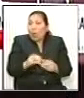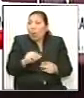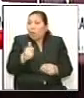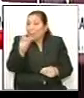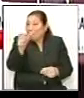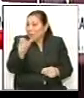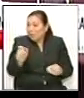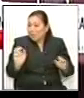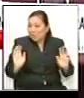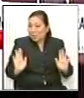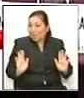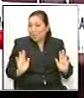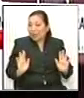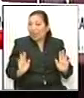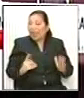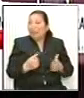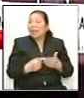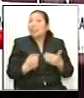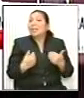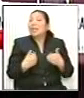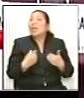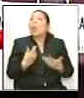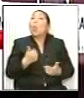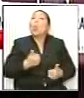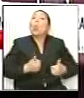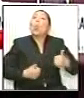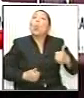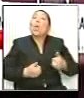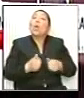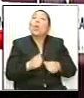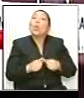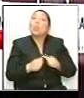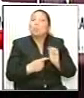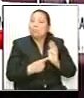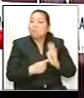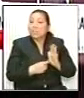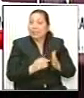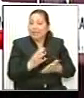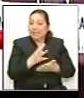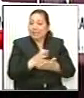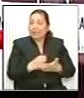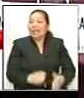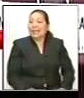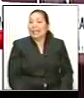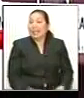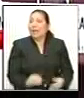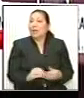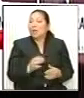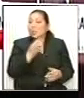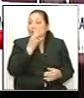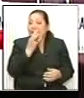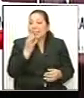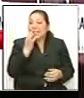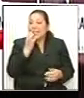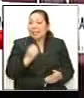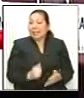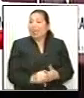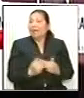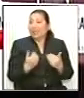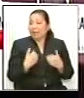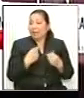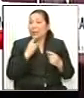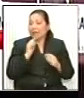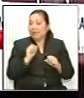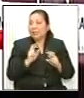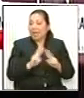persona, ¿qué pasa? ¿Qué tiene más valor? ¿El número, la representación o lo que guarda como secreto y como reserva? Eso es lo que tenemos que